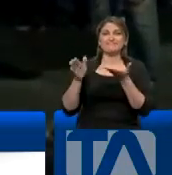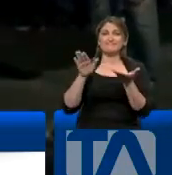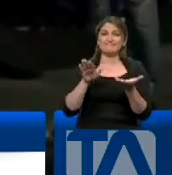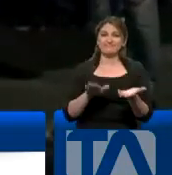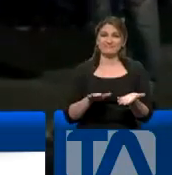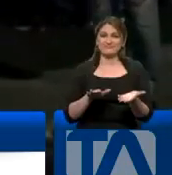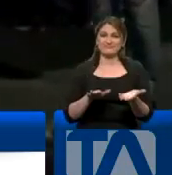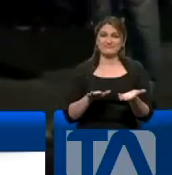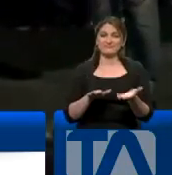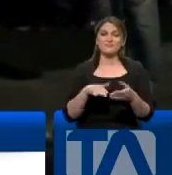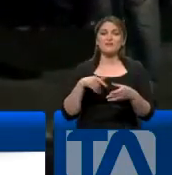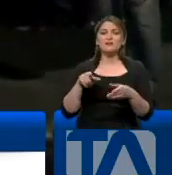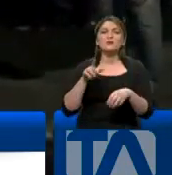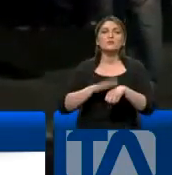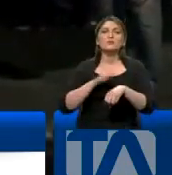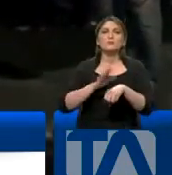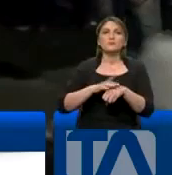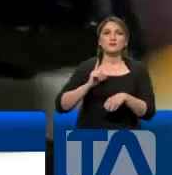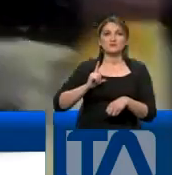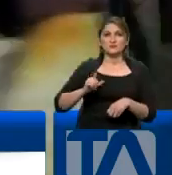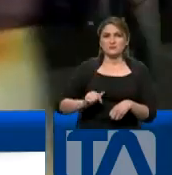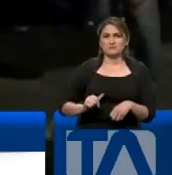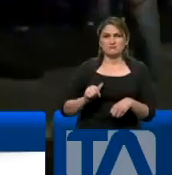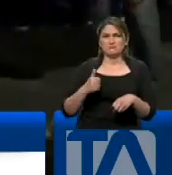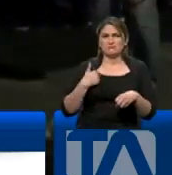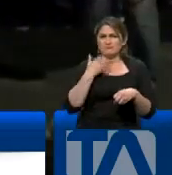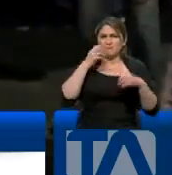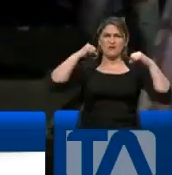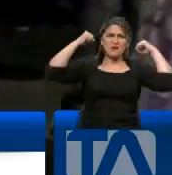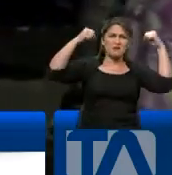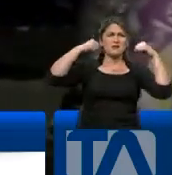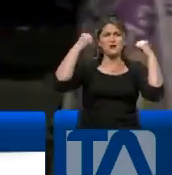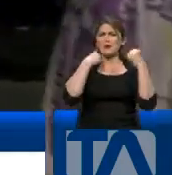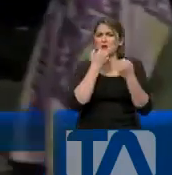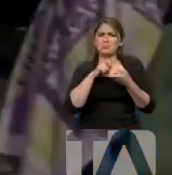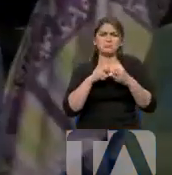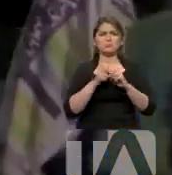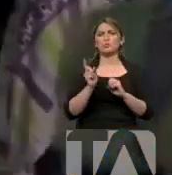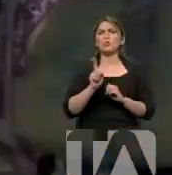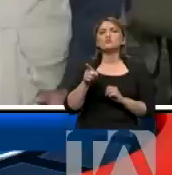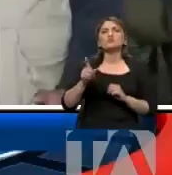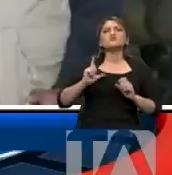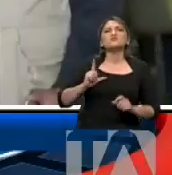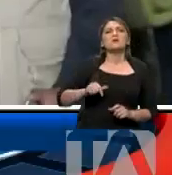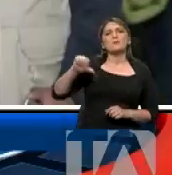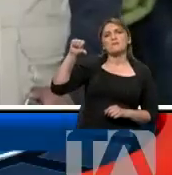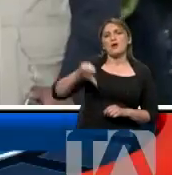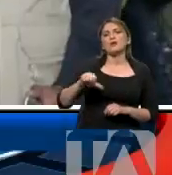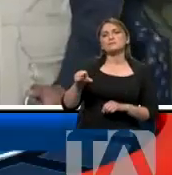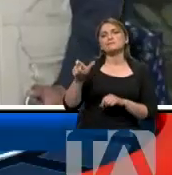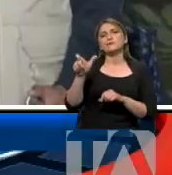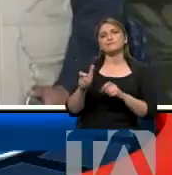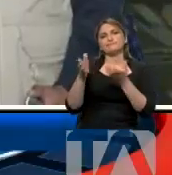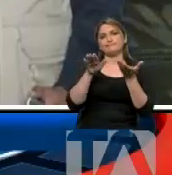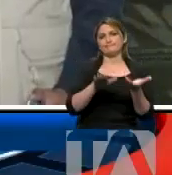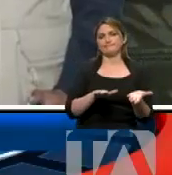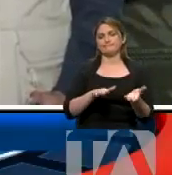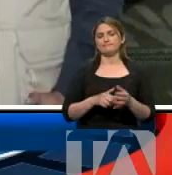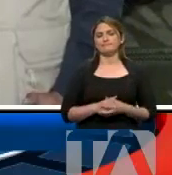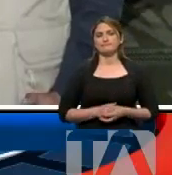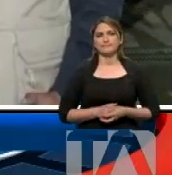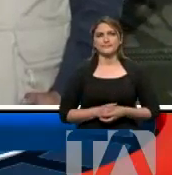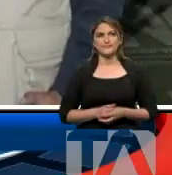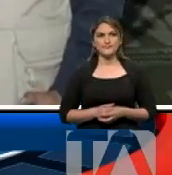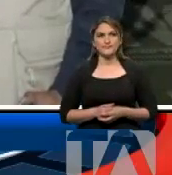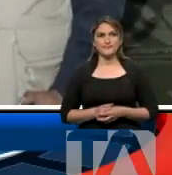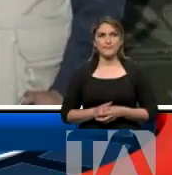internacional por problemas de salud. Esto no tiene nada que ver con la protesta que se está realizando. Con este informe retornamos a estudios. Buenas